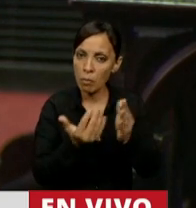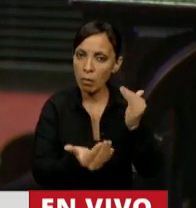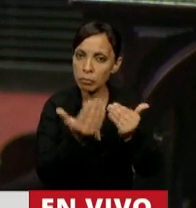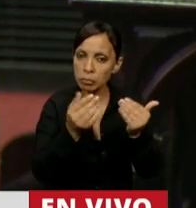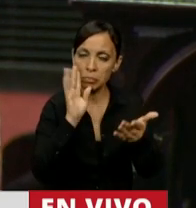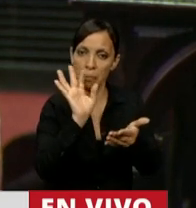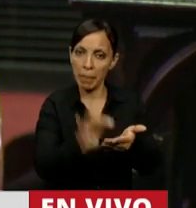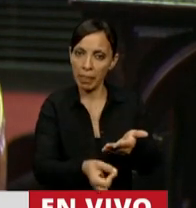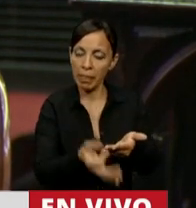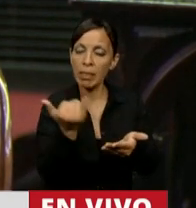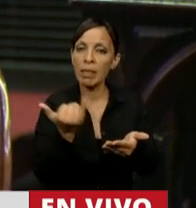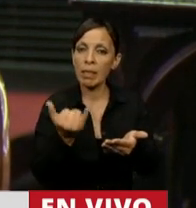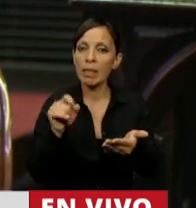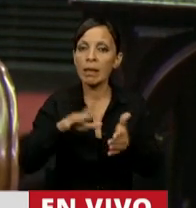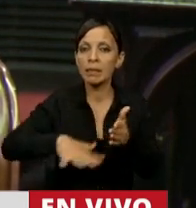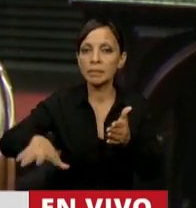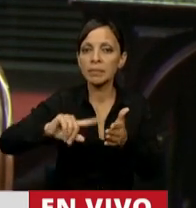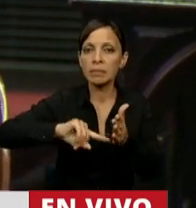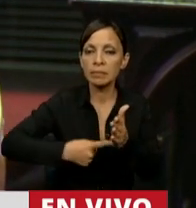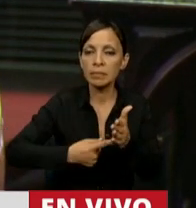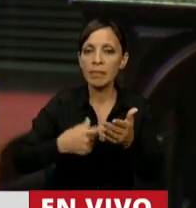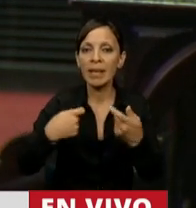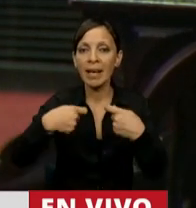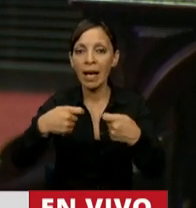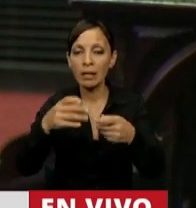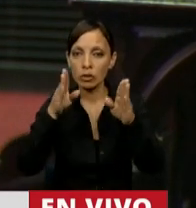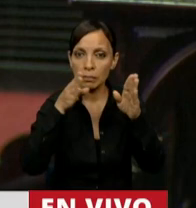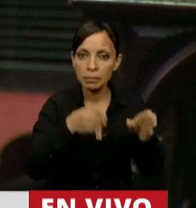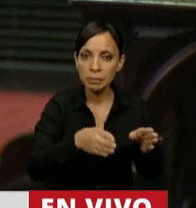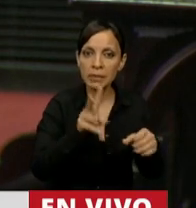claramente queda demostrado por la Ciudad de Buenos Aires que el gasto en seguridad